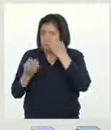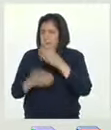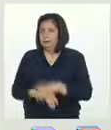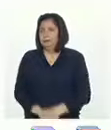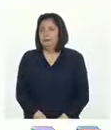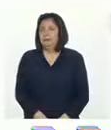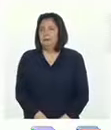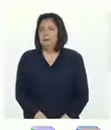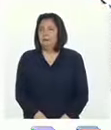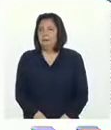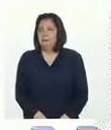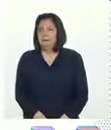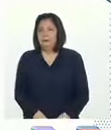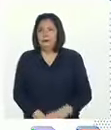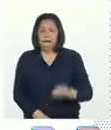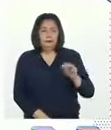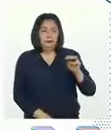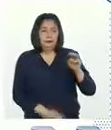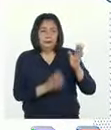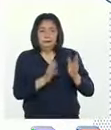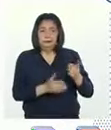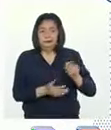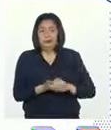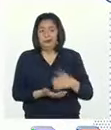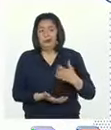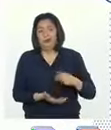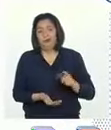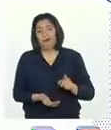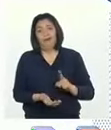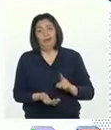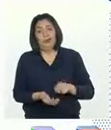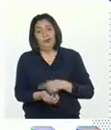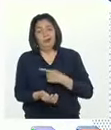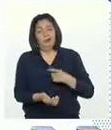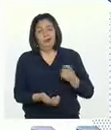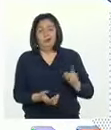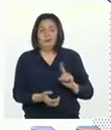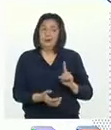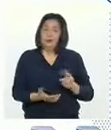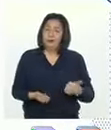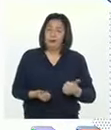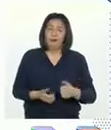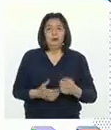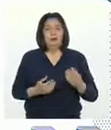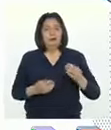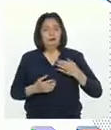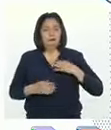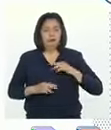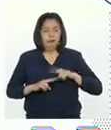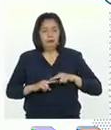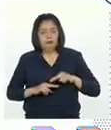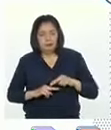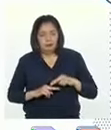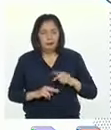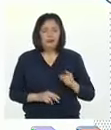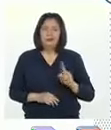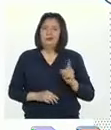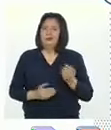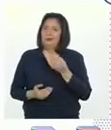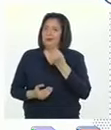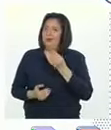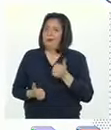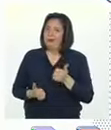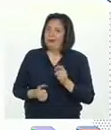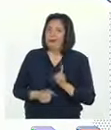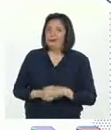información. María ha desarrollado hábitos poco saludables, como una mala postura y una inadecuada